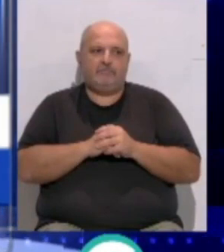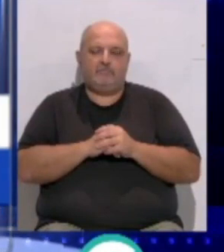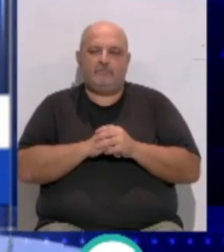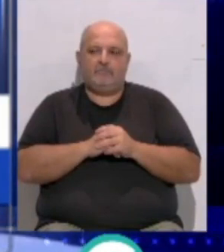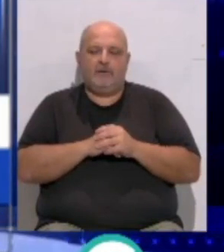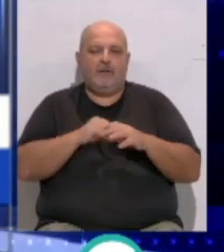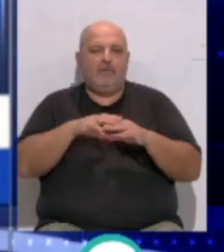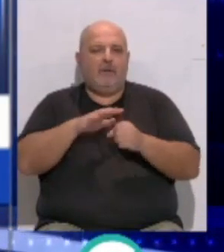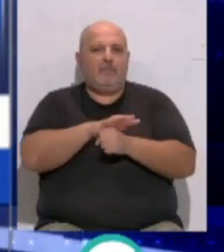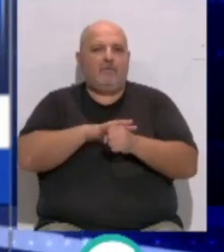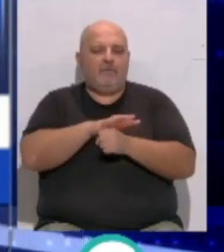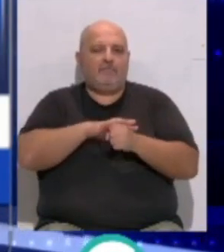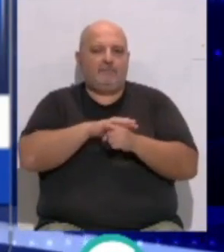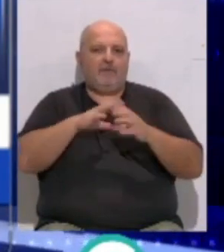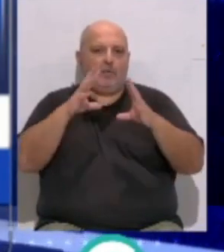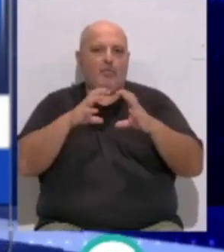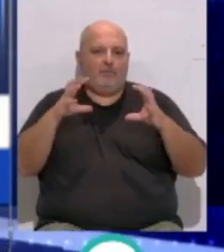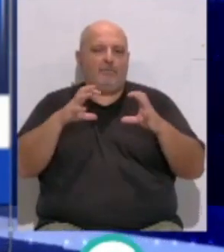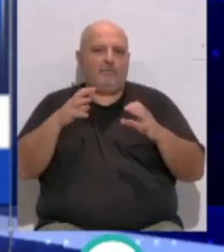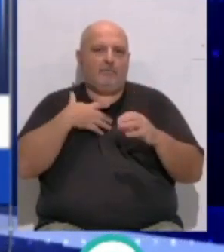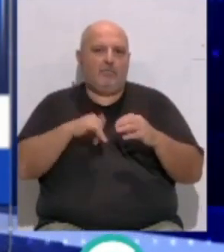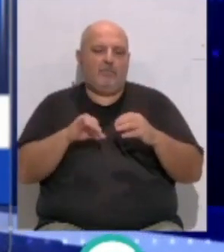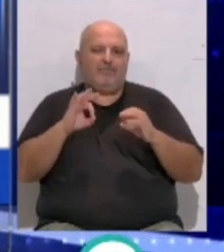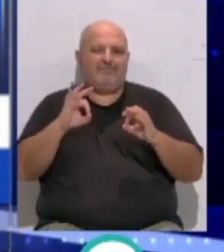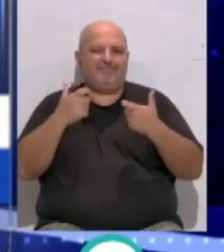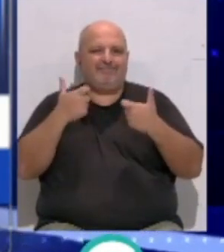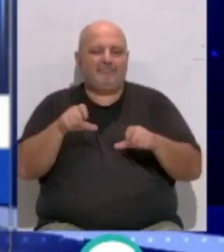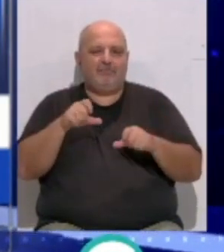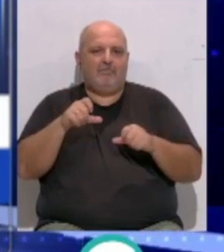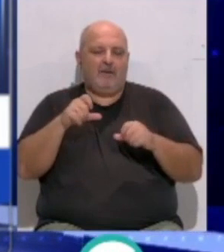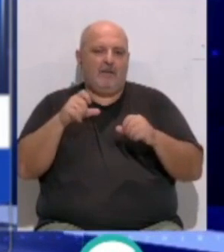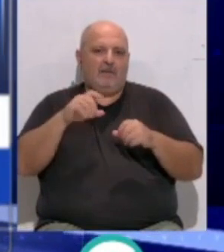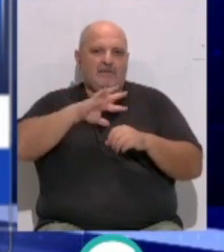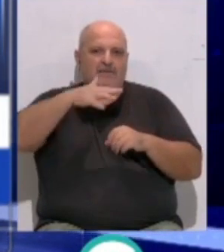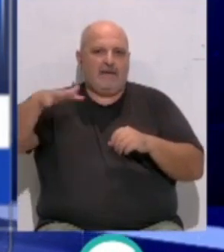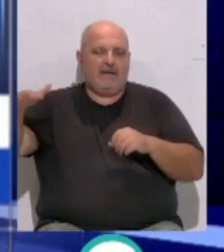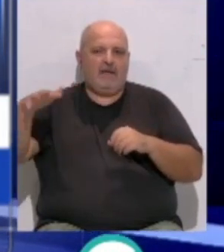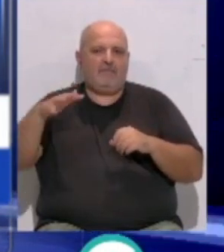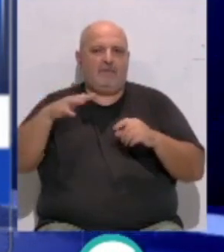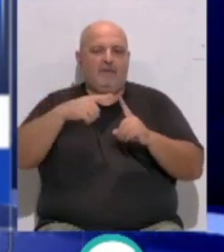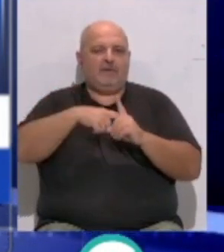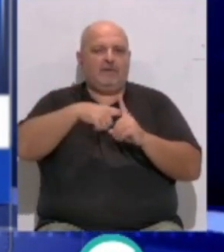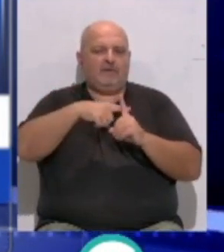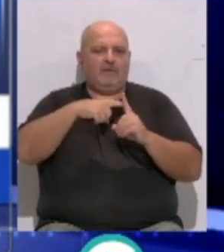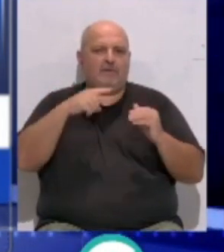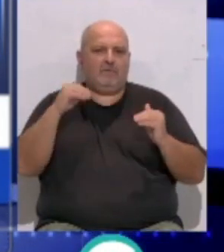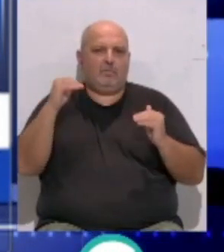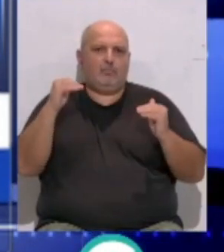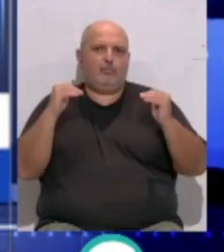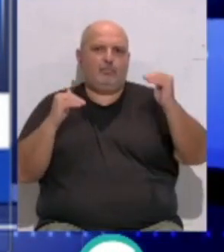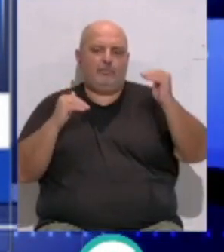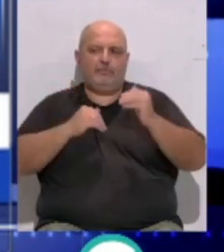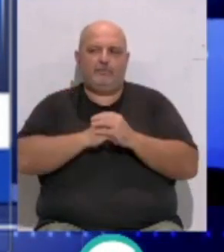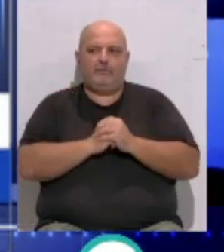Para la provincia se espera nubosidad, con lluvias más probables en la sierra. Las temperaturas máximas en ascenso,